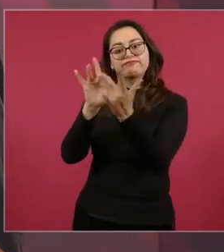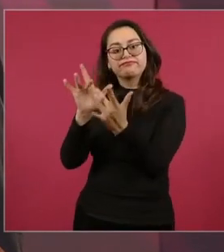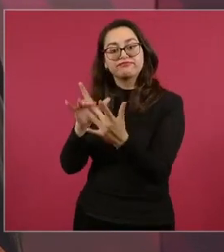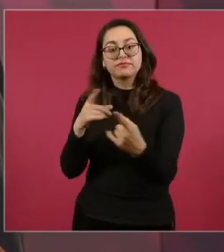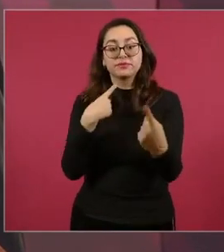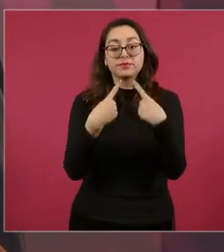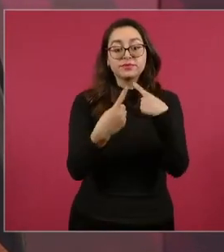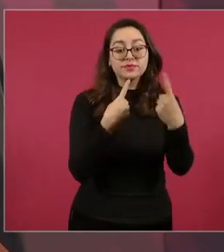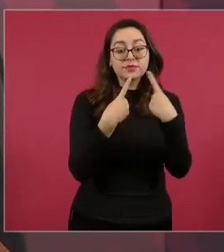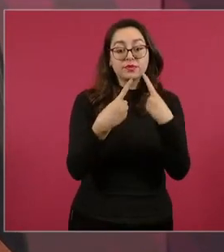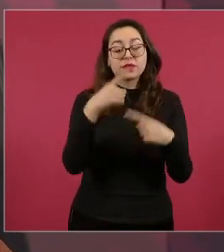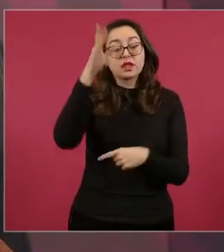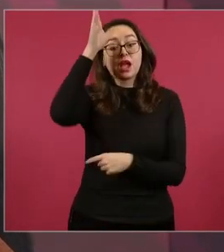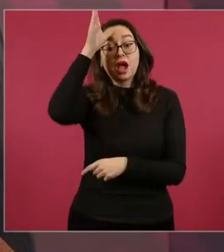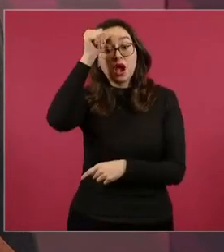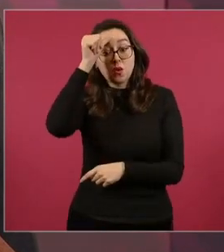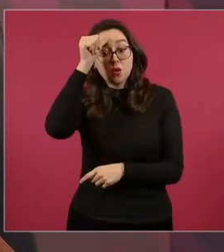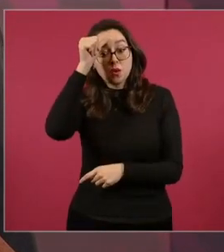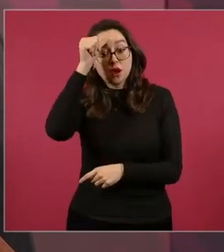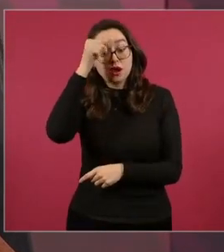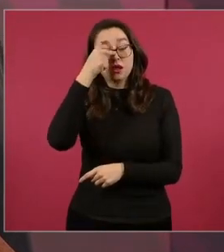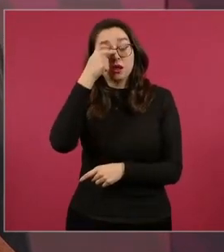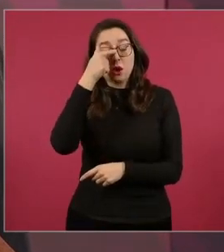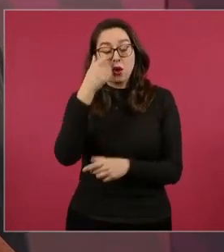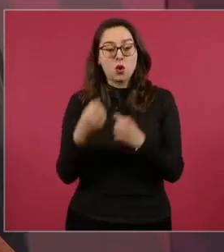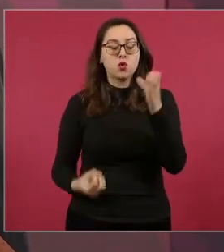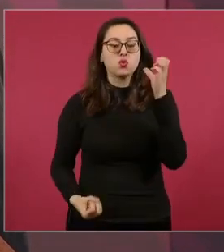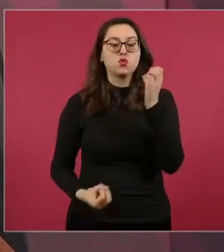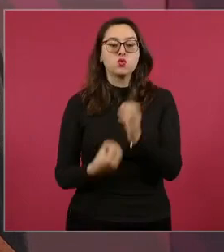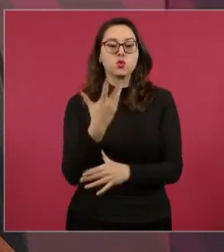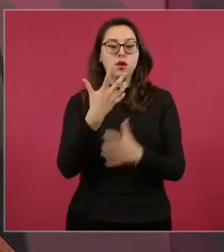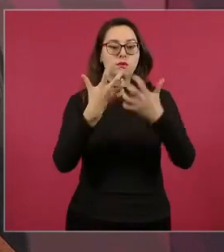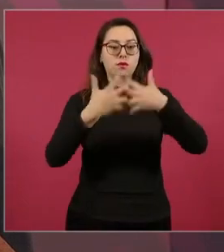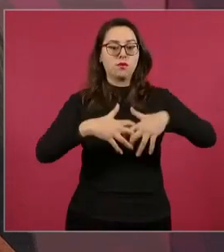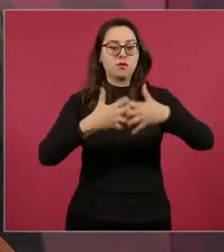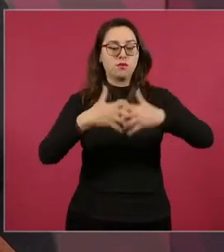Estas plantas nuevas de Altamira